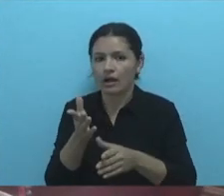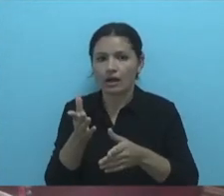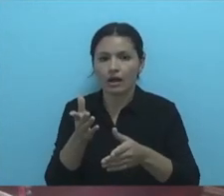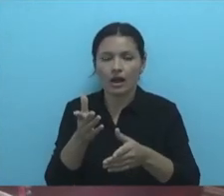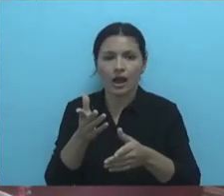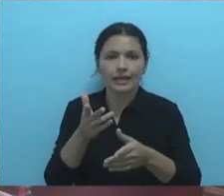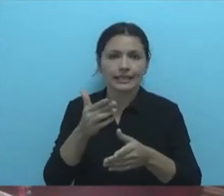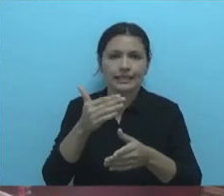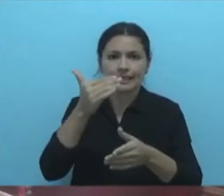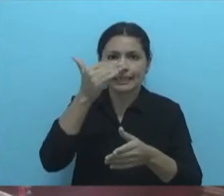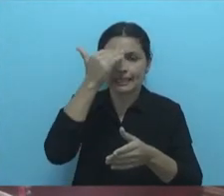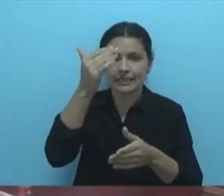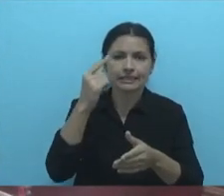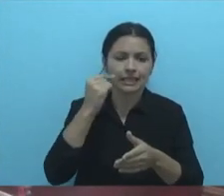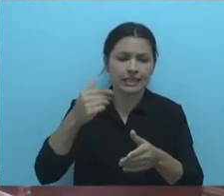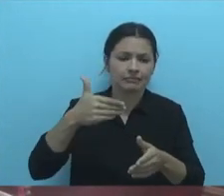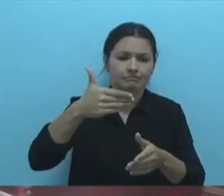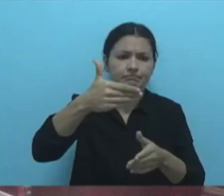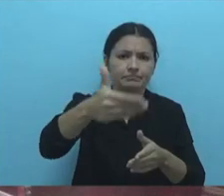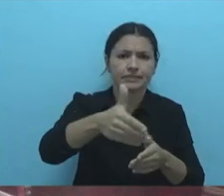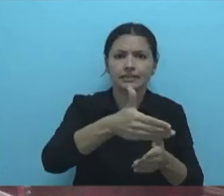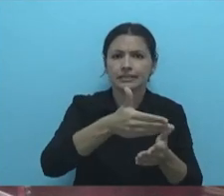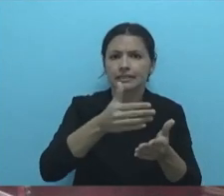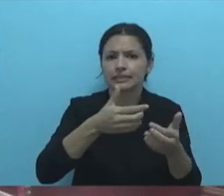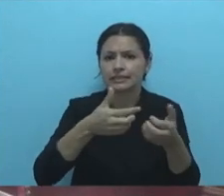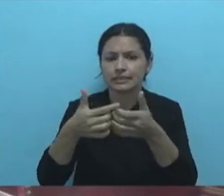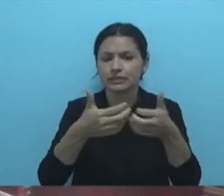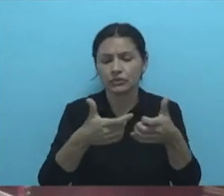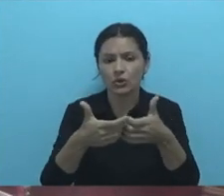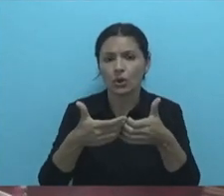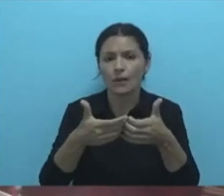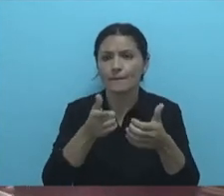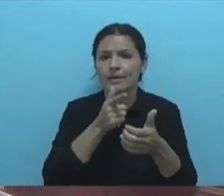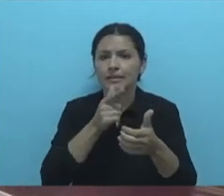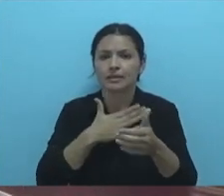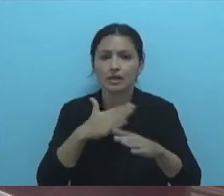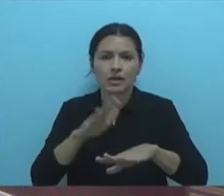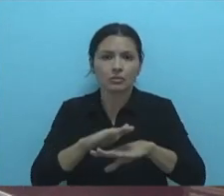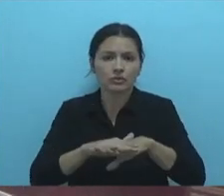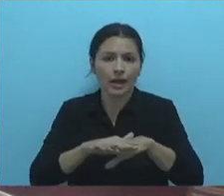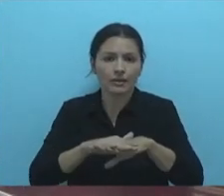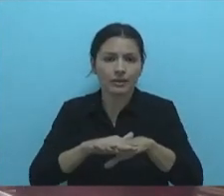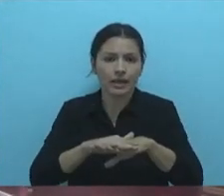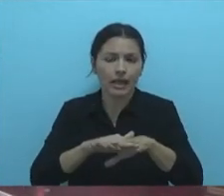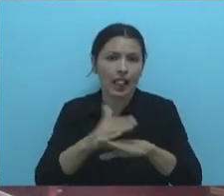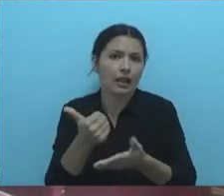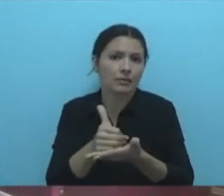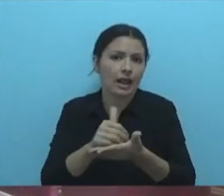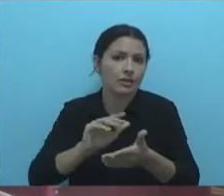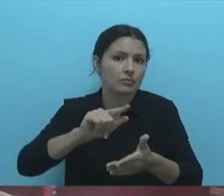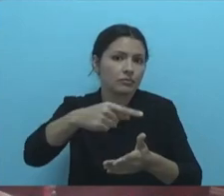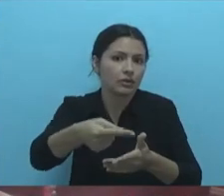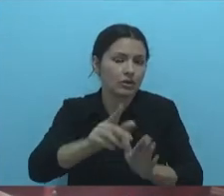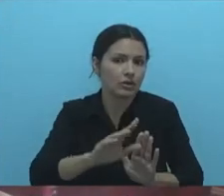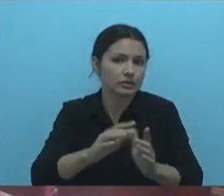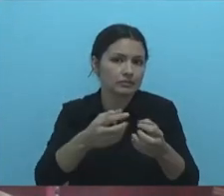la otra la última sesión me parece lo más atinado y lo más responsable que vayamos a esa sesión a tratar